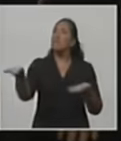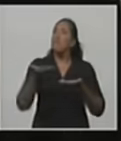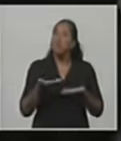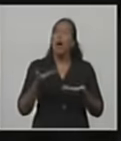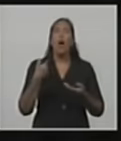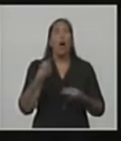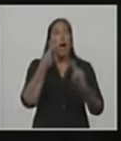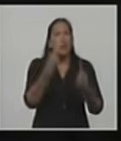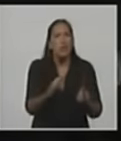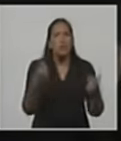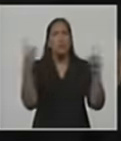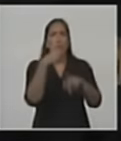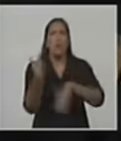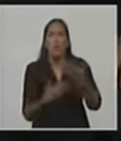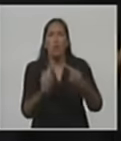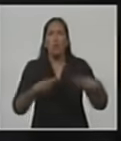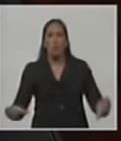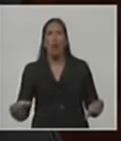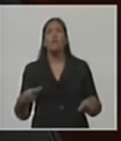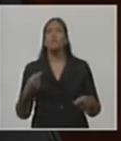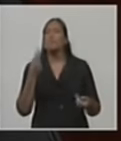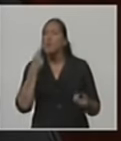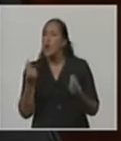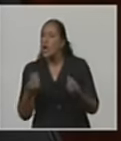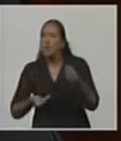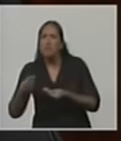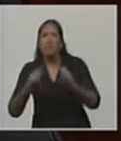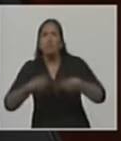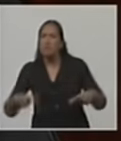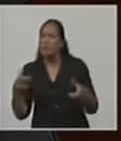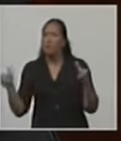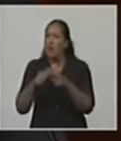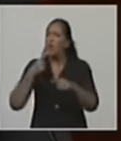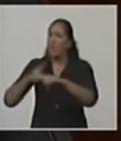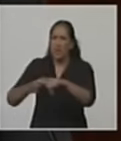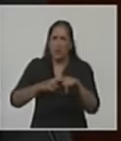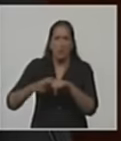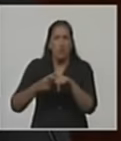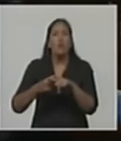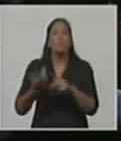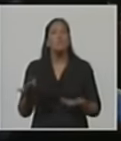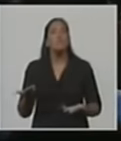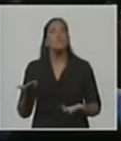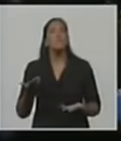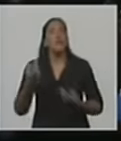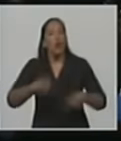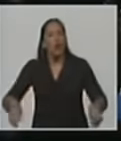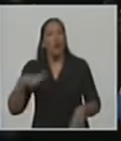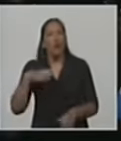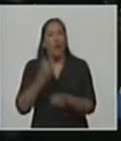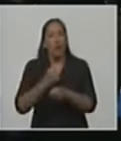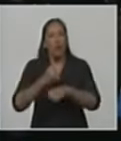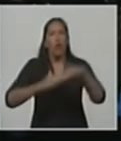juntos, debatimos alrededor de los recursos, discutimos las obras que nos pueden ayudar a